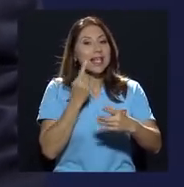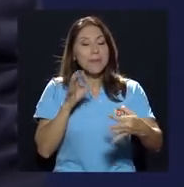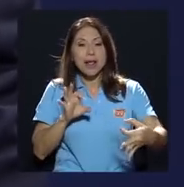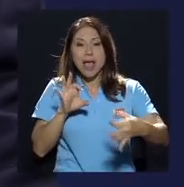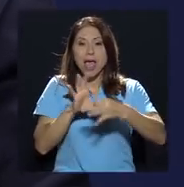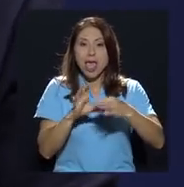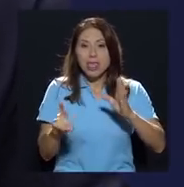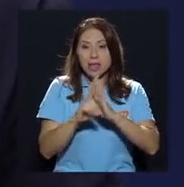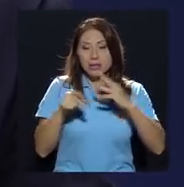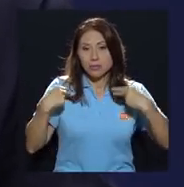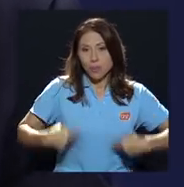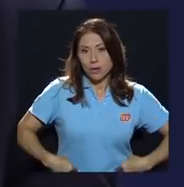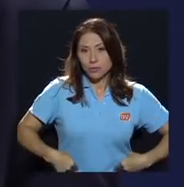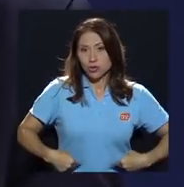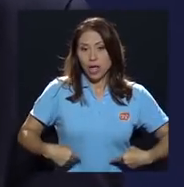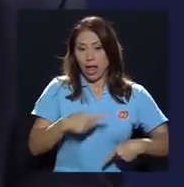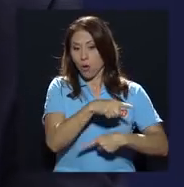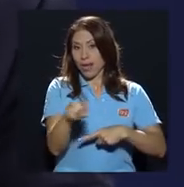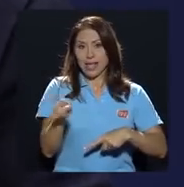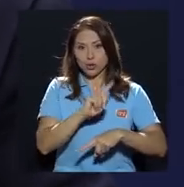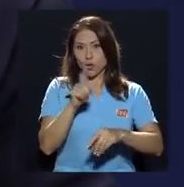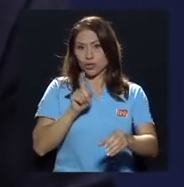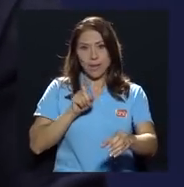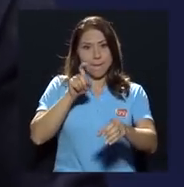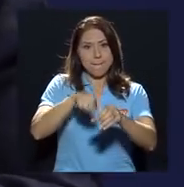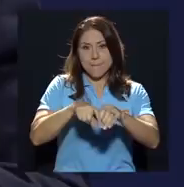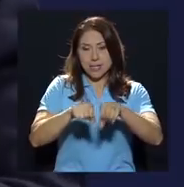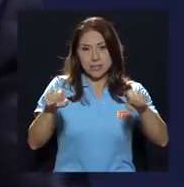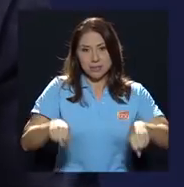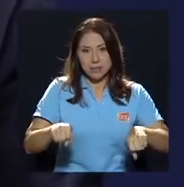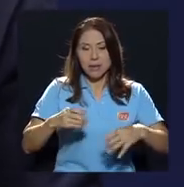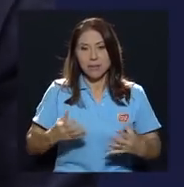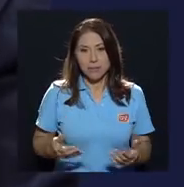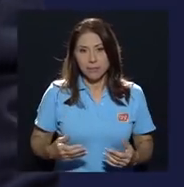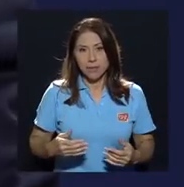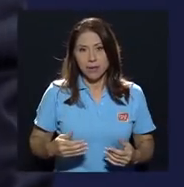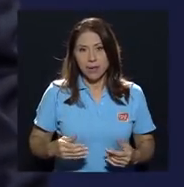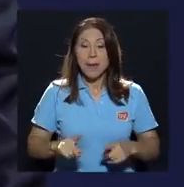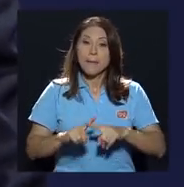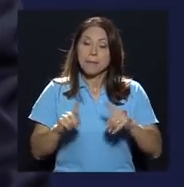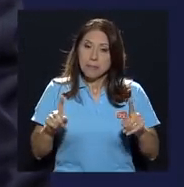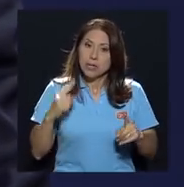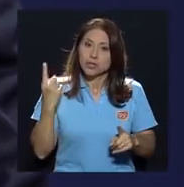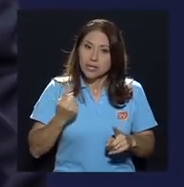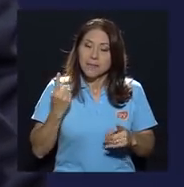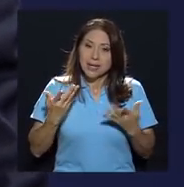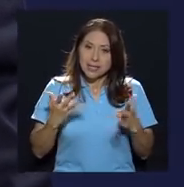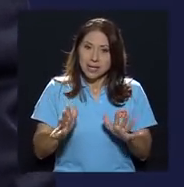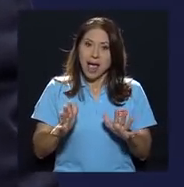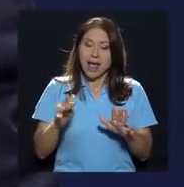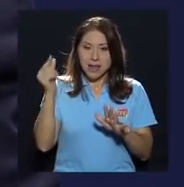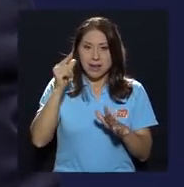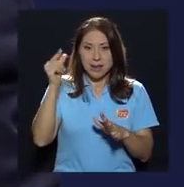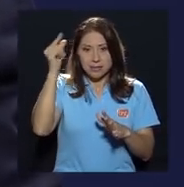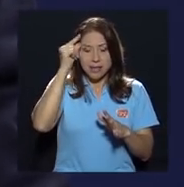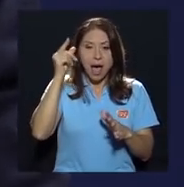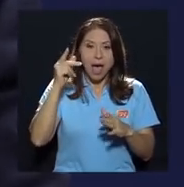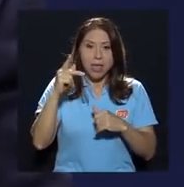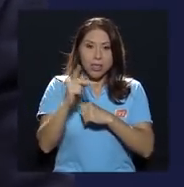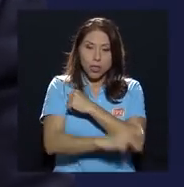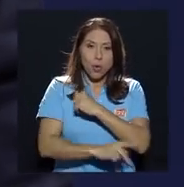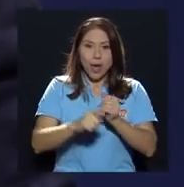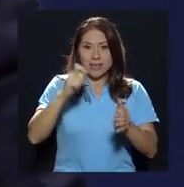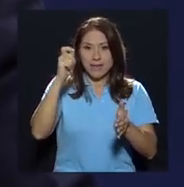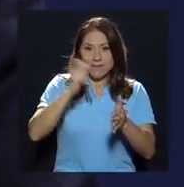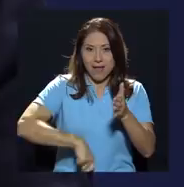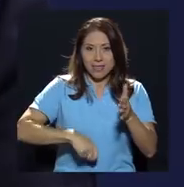aunque no sean parte del sistema siempre y cuando pero nos hayan ratificado el estado que sean